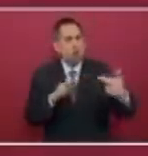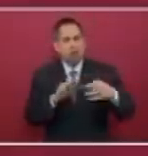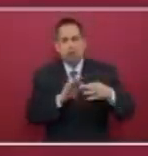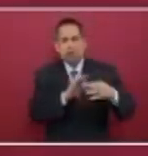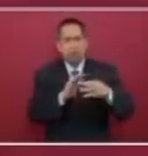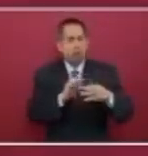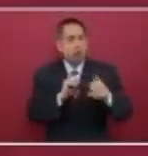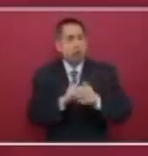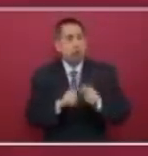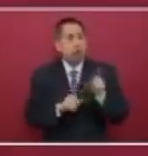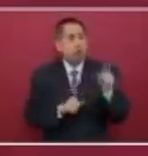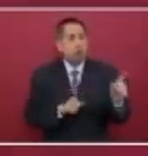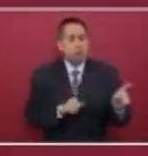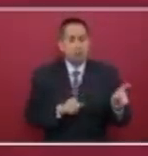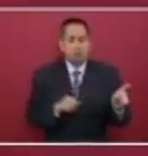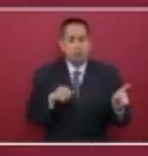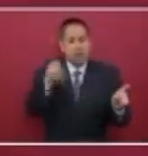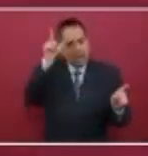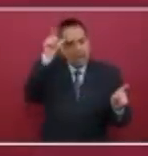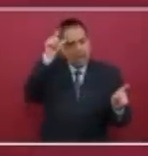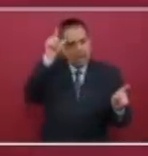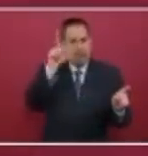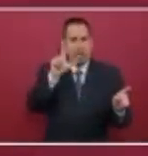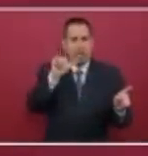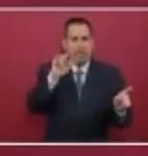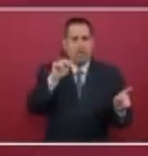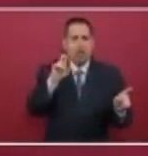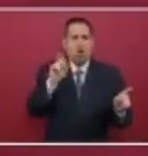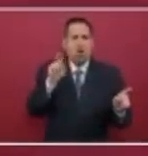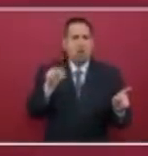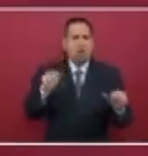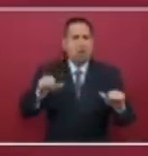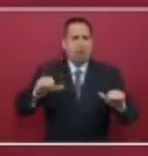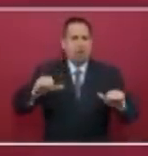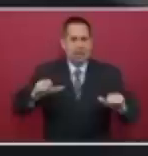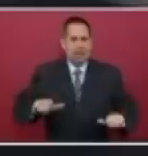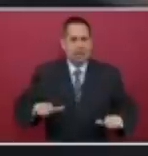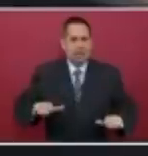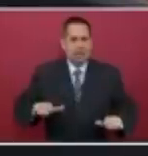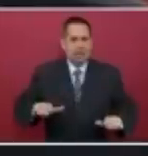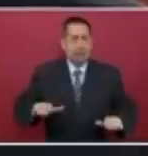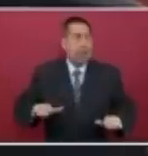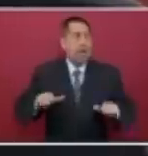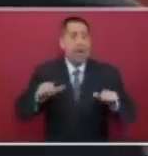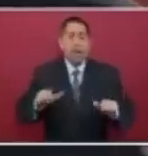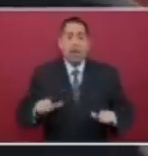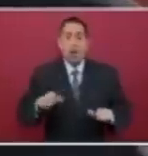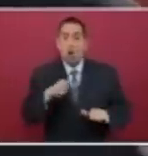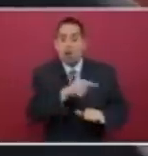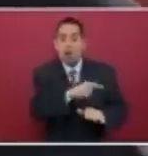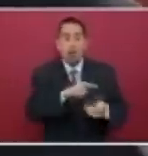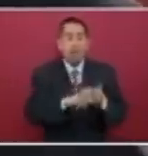con abraham lincoln y abrahán lincoln era republicano